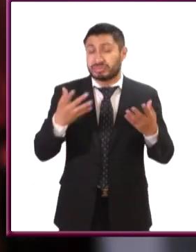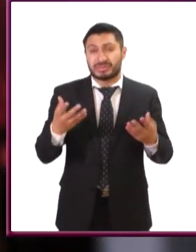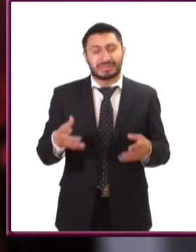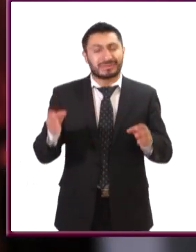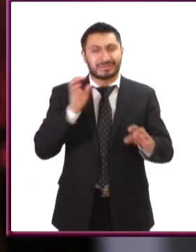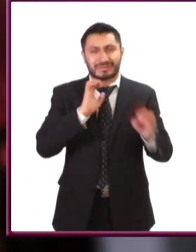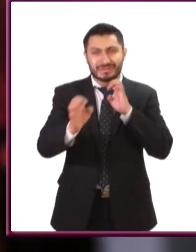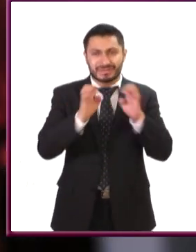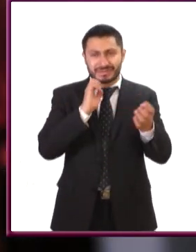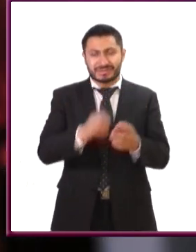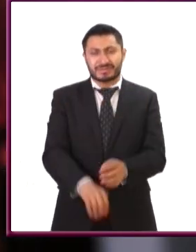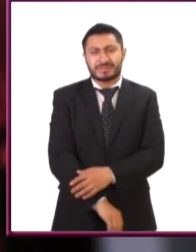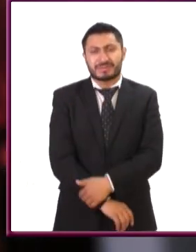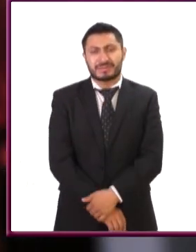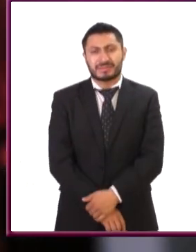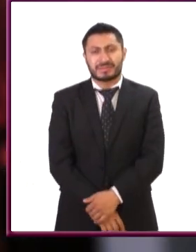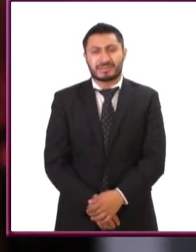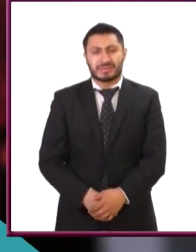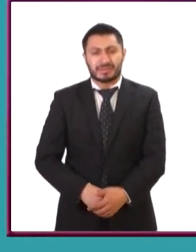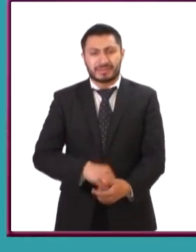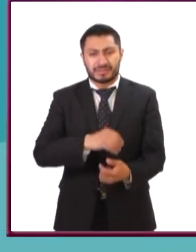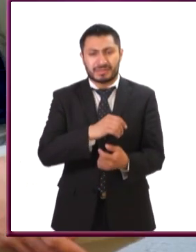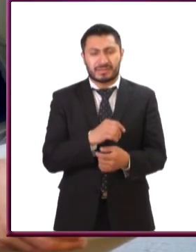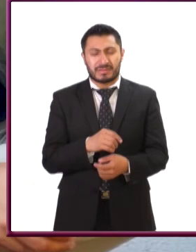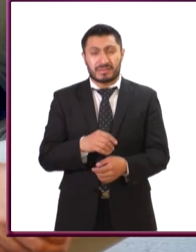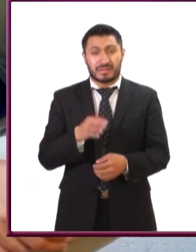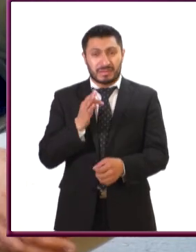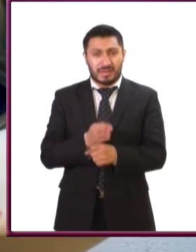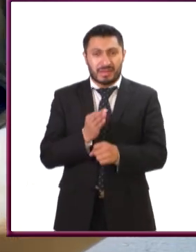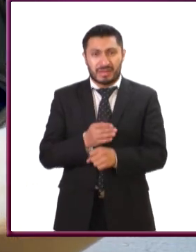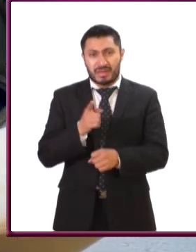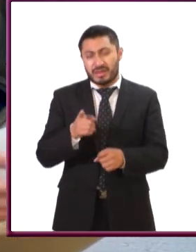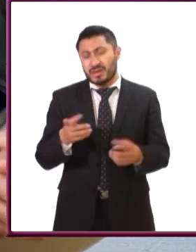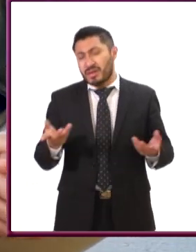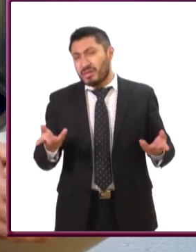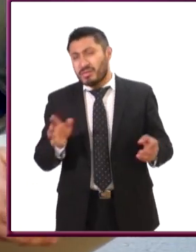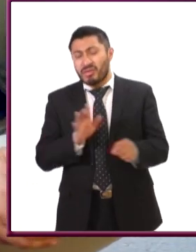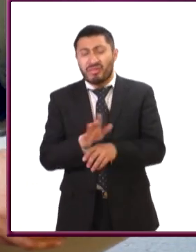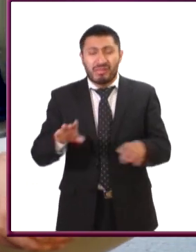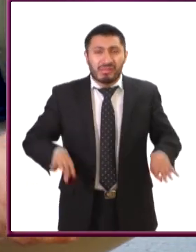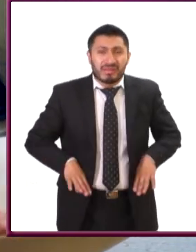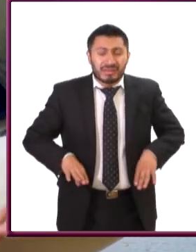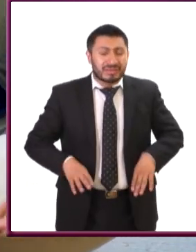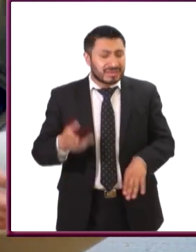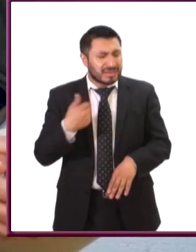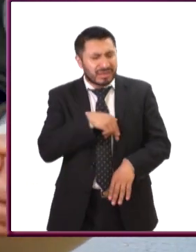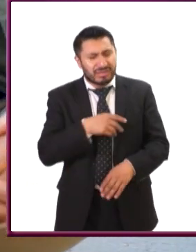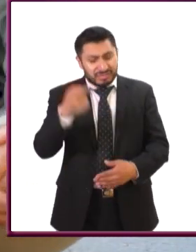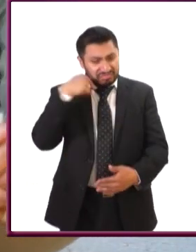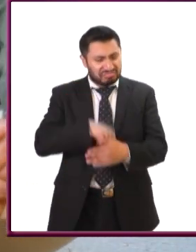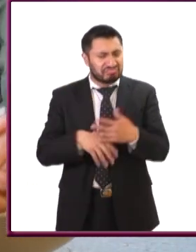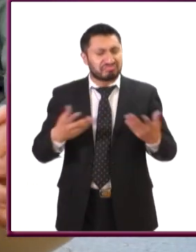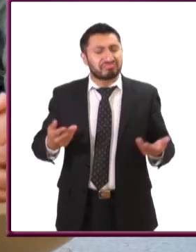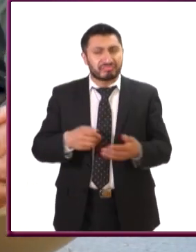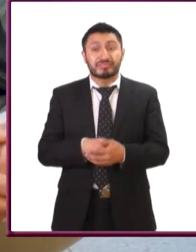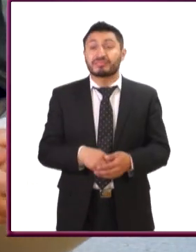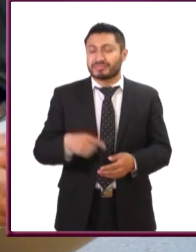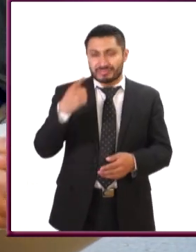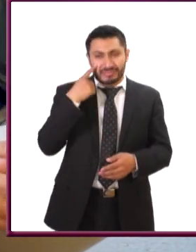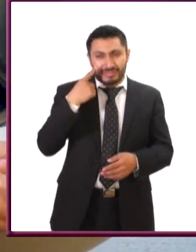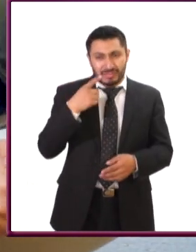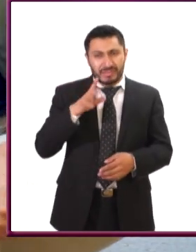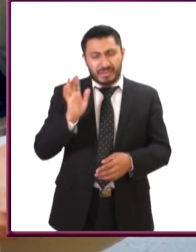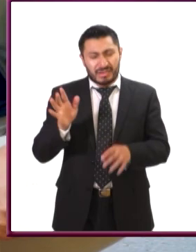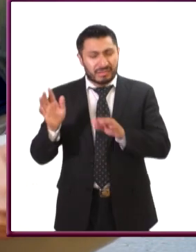¡Qué impresión! Pues muchas gracias por esta entrevista. Bueno, ¿y ya tuviste tiempo de pensar de qué elementos estamos hechos?